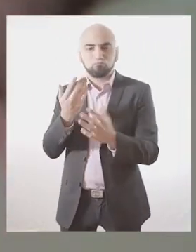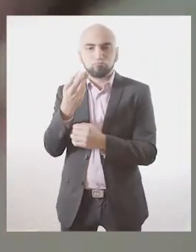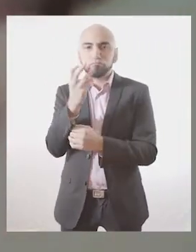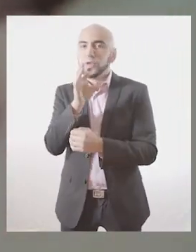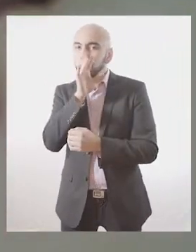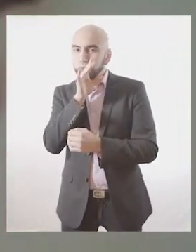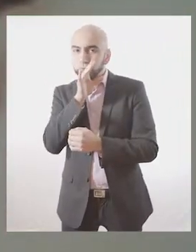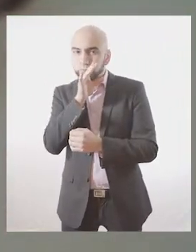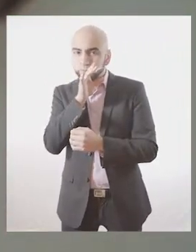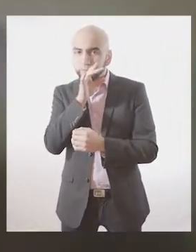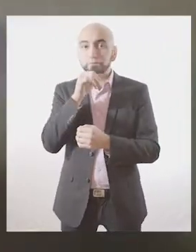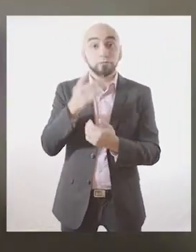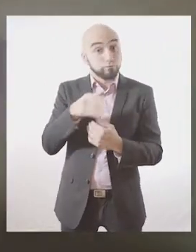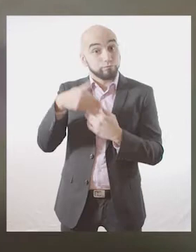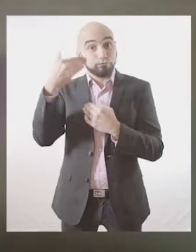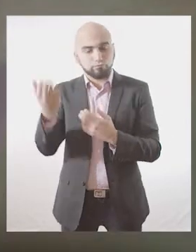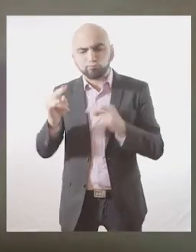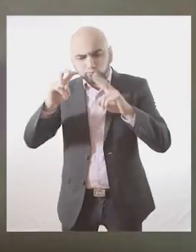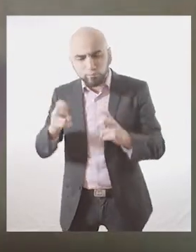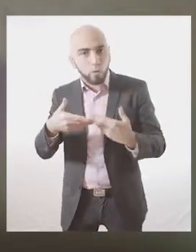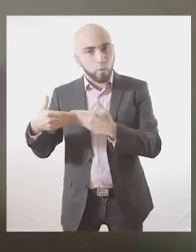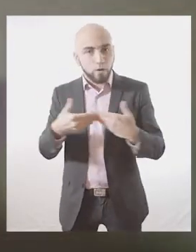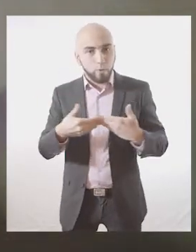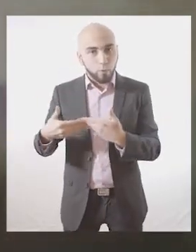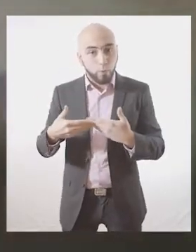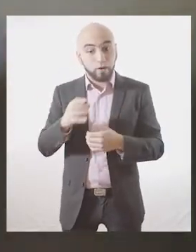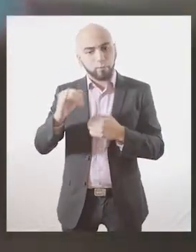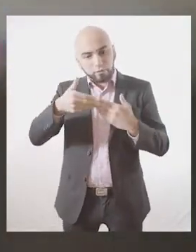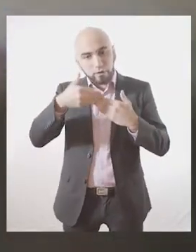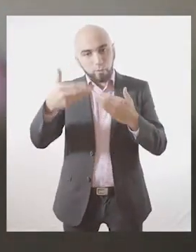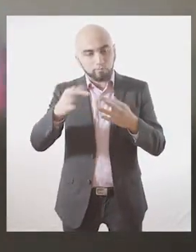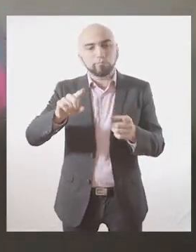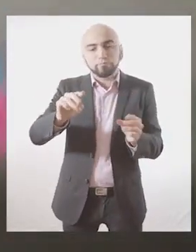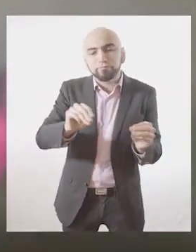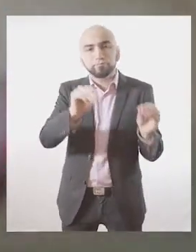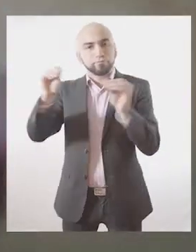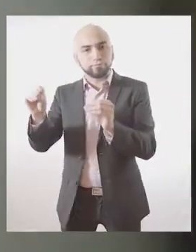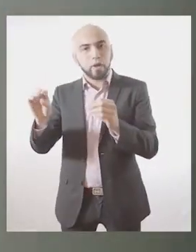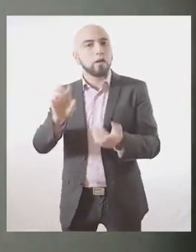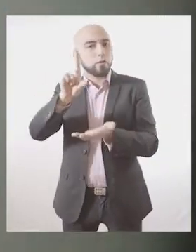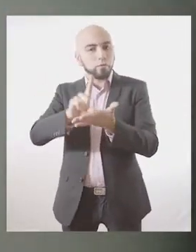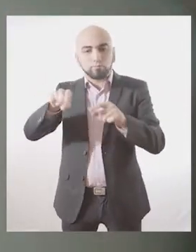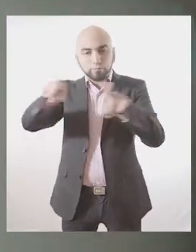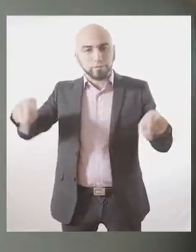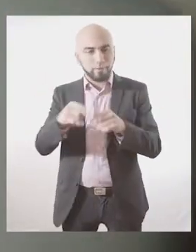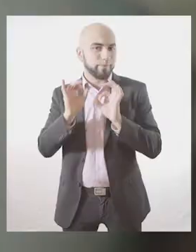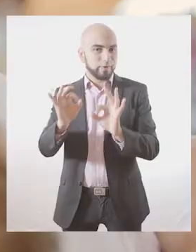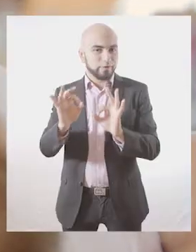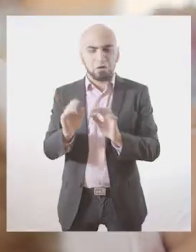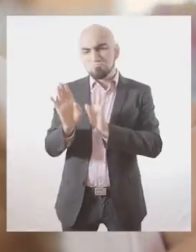menos 30 minutos. Posteriormente se examina tu guagua y después de un tiempo serán trasladados al servicio de